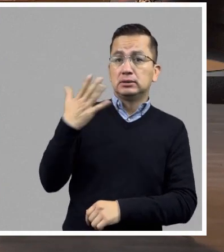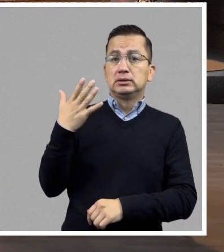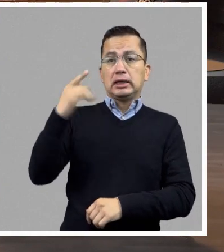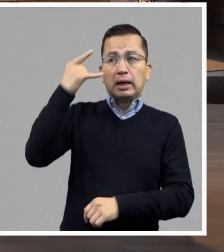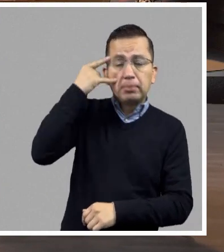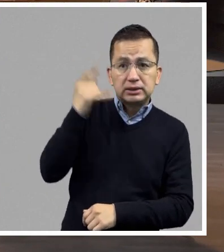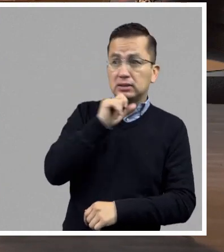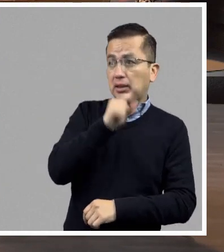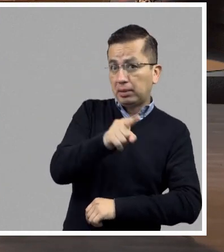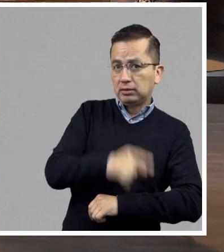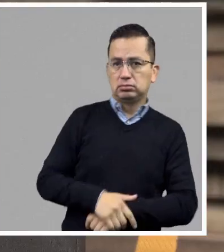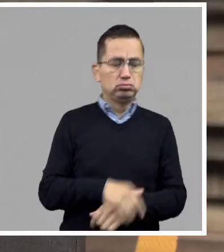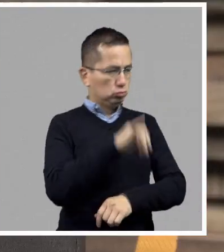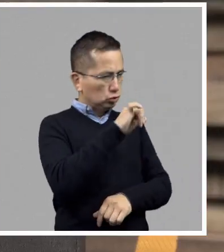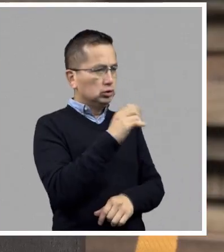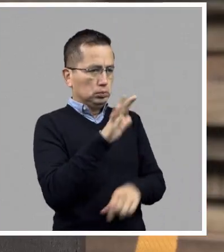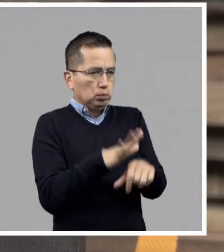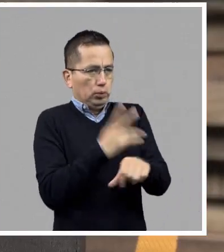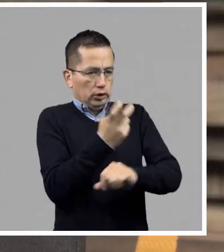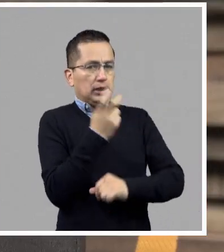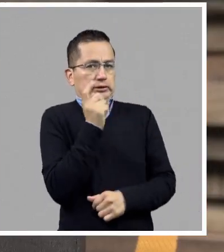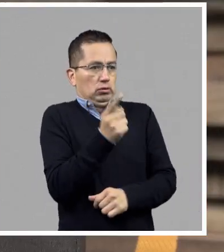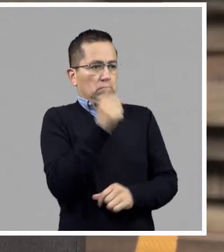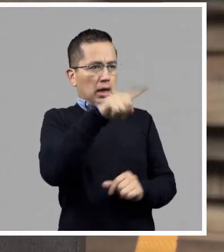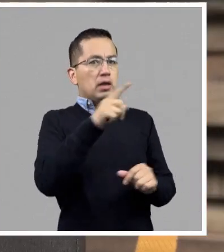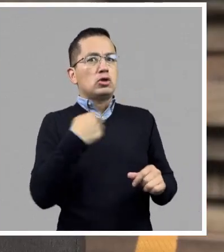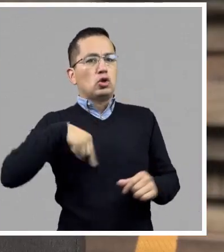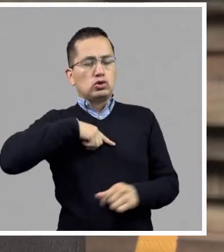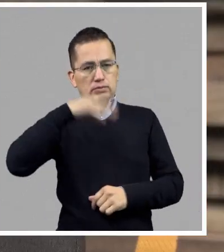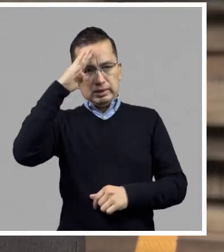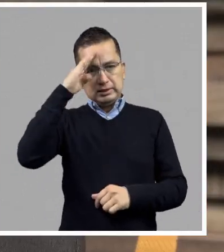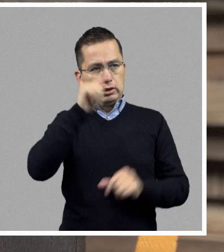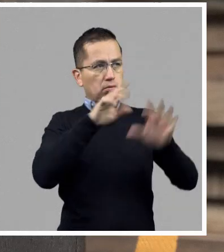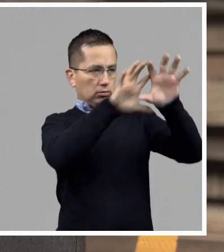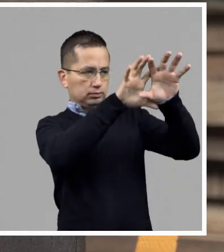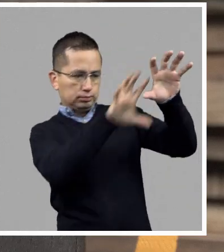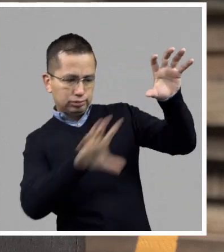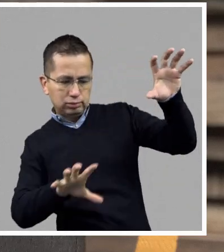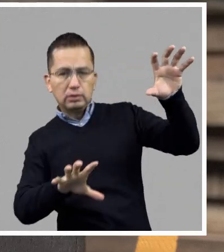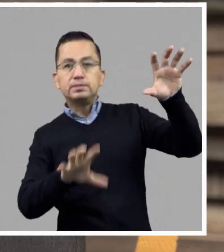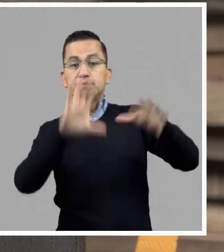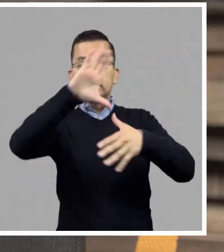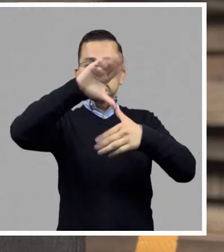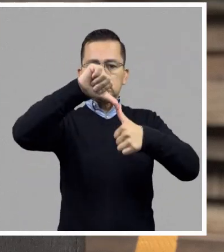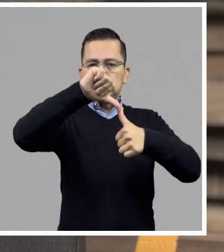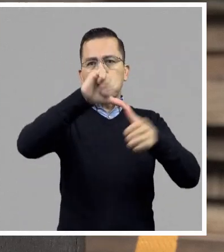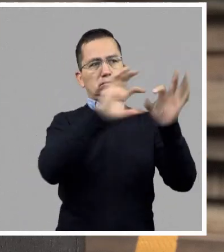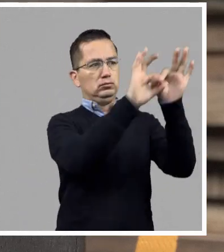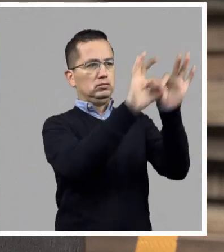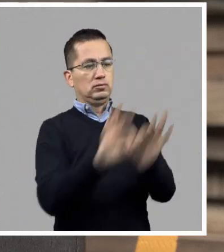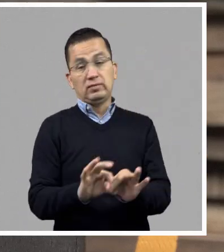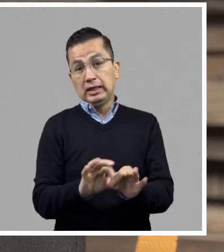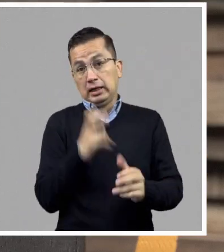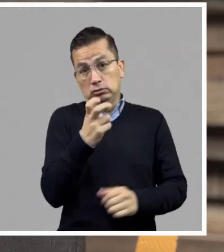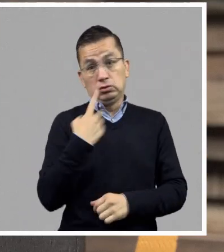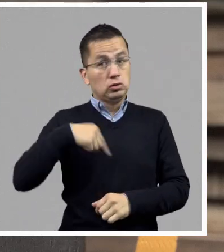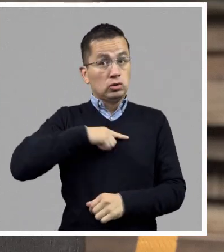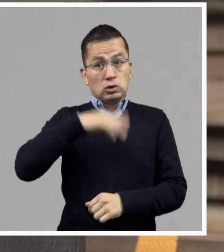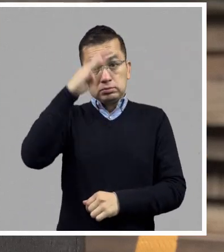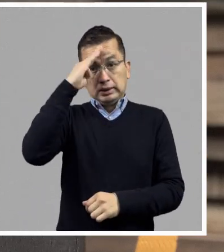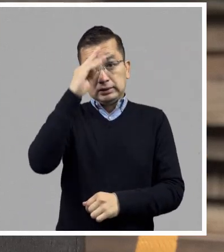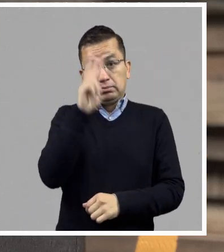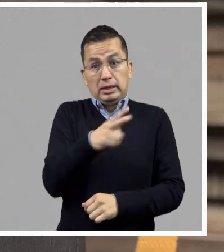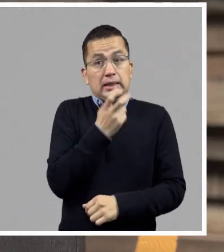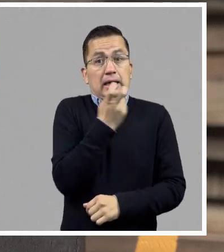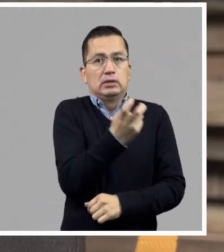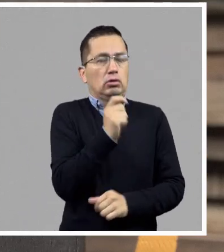porque culturalmente geográficamente nos parece que de allá para acá Como que hay algo que nos une no Y eso era más